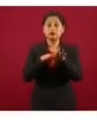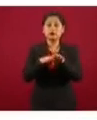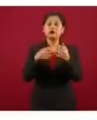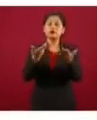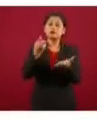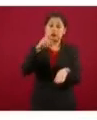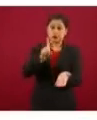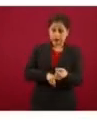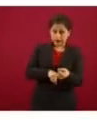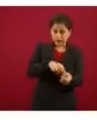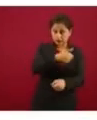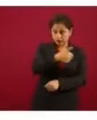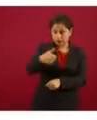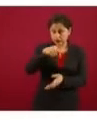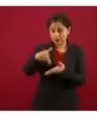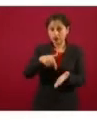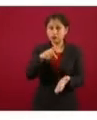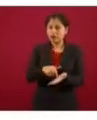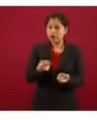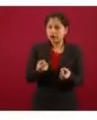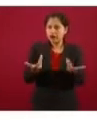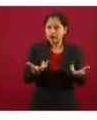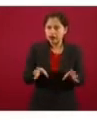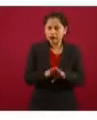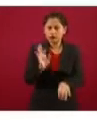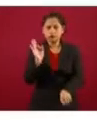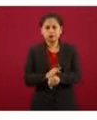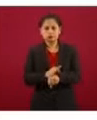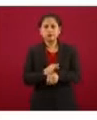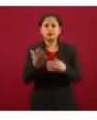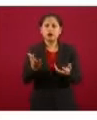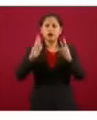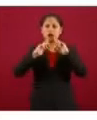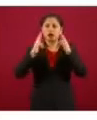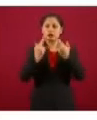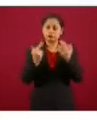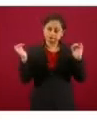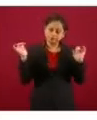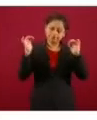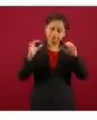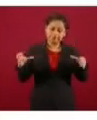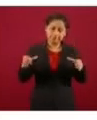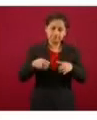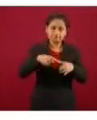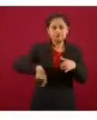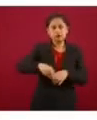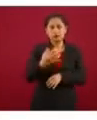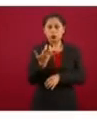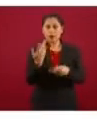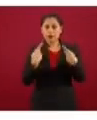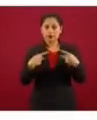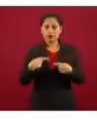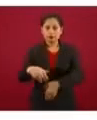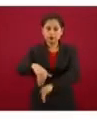obligatoria las siguientes acciones: no realizar reuniones o congregaciones de más de 50 personas, y